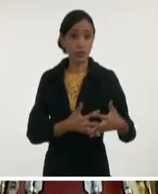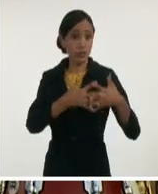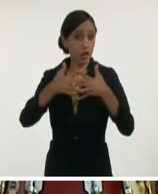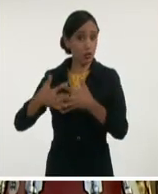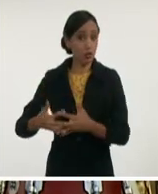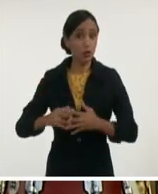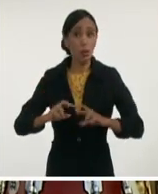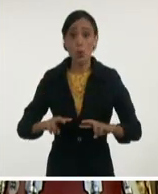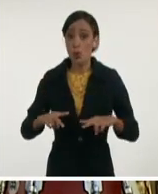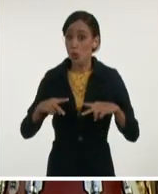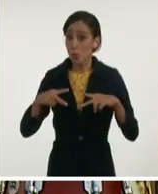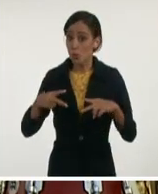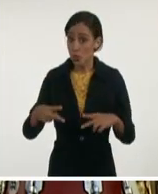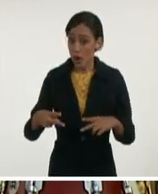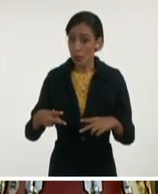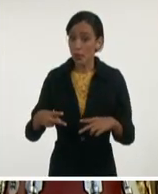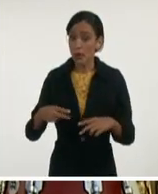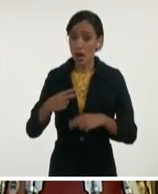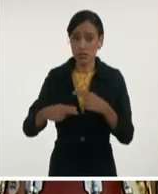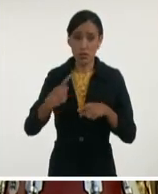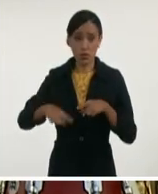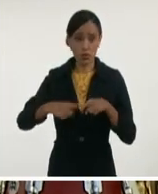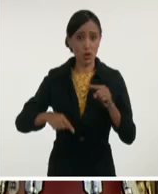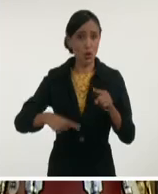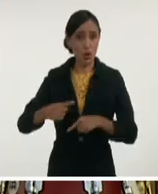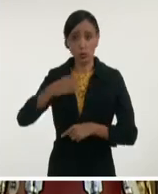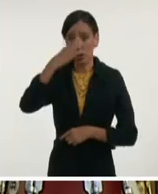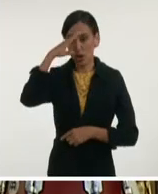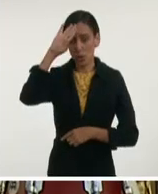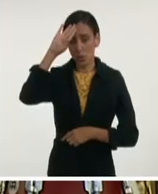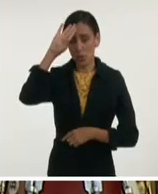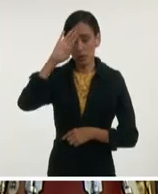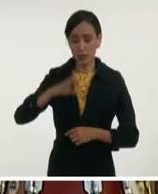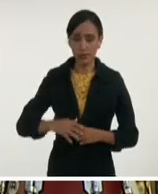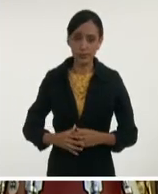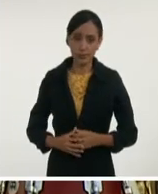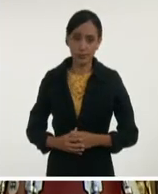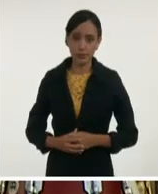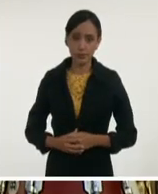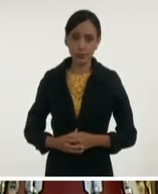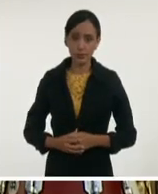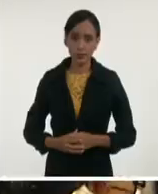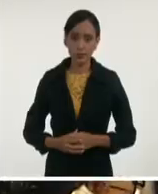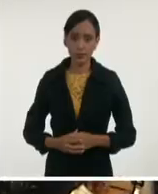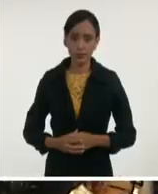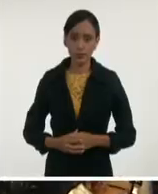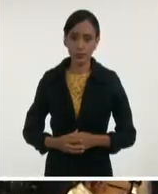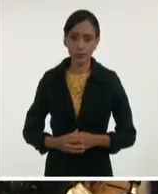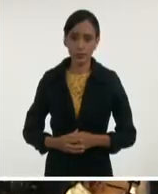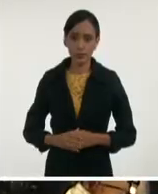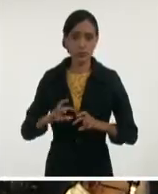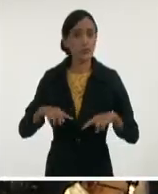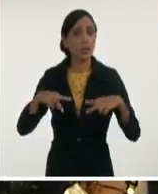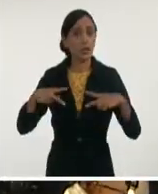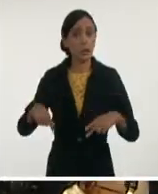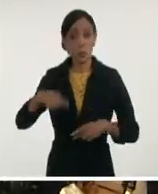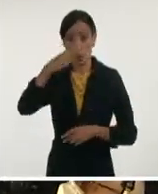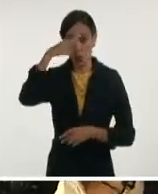para destruir la sagrada unidad y la tranquilidad ciudadana. Ratificamos que Cuba es de